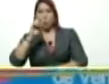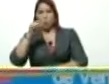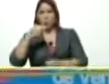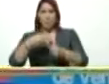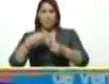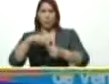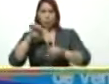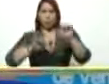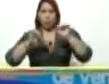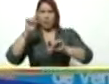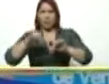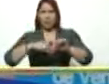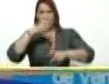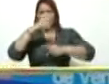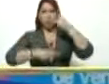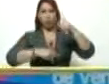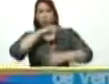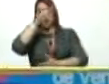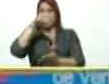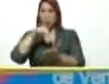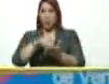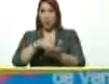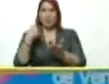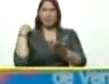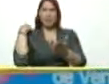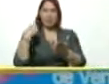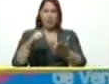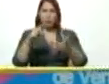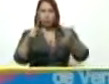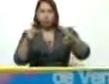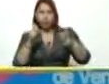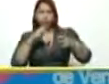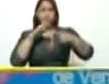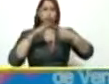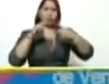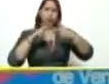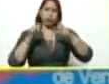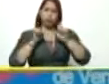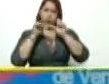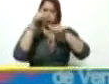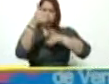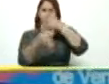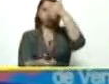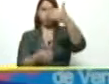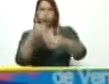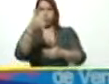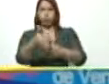petroquímica, la producción nacional, tendremos recursos para seguir avanzando.